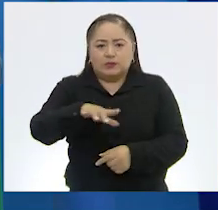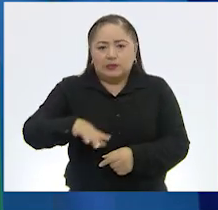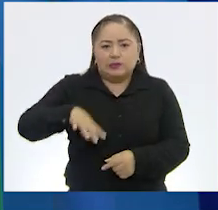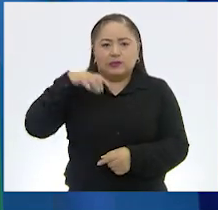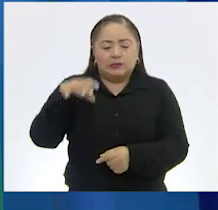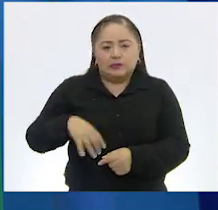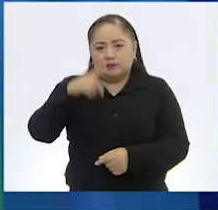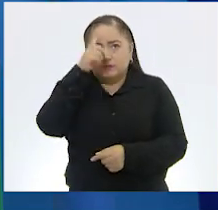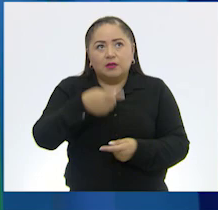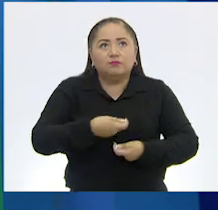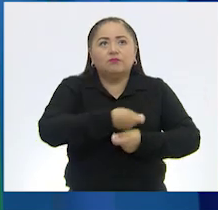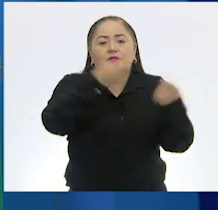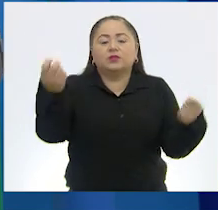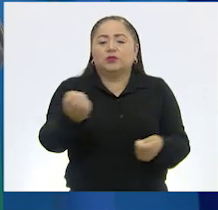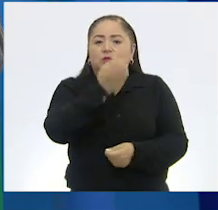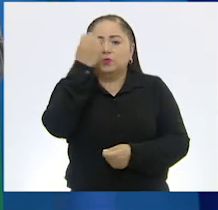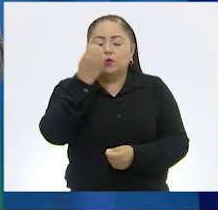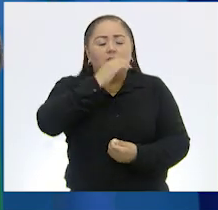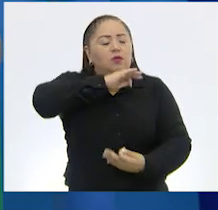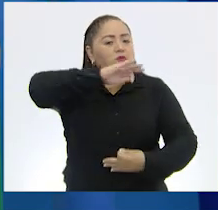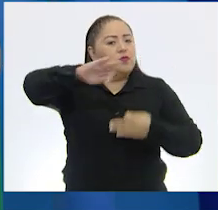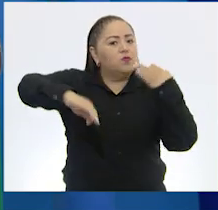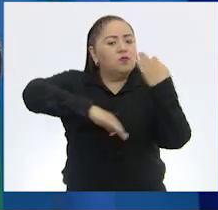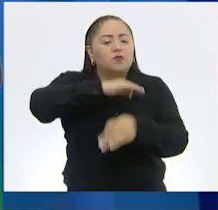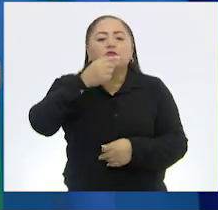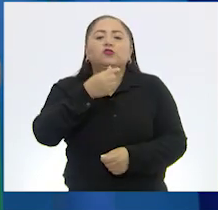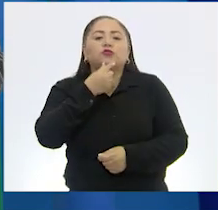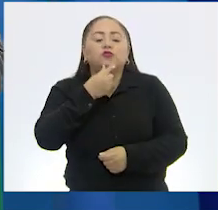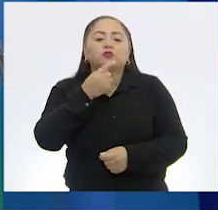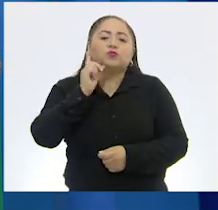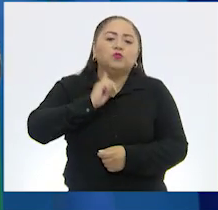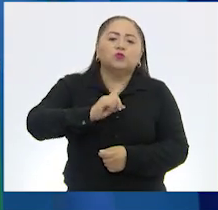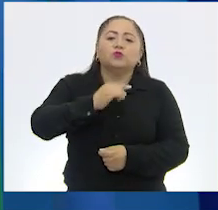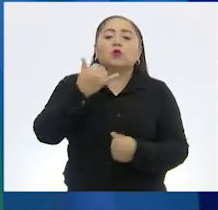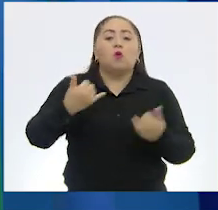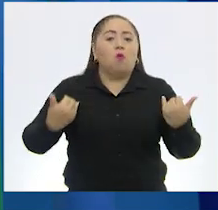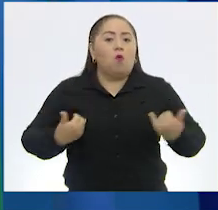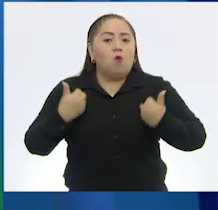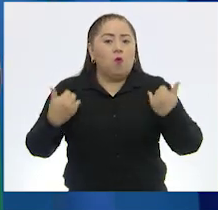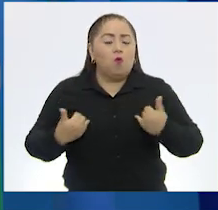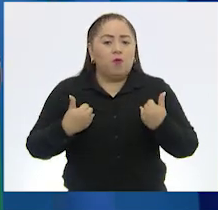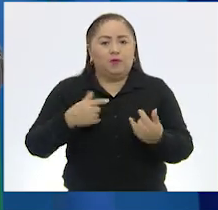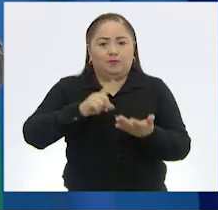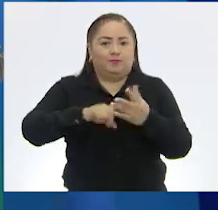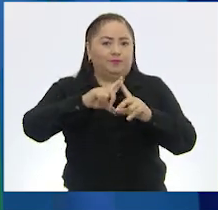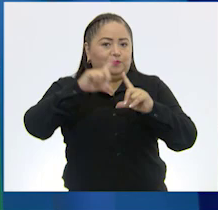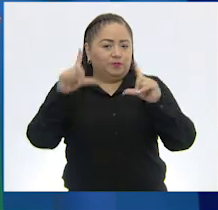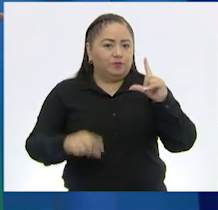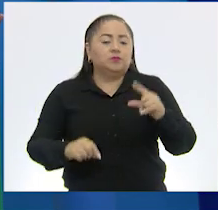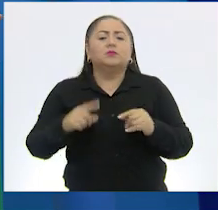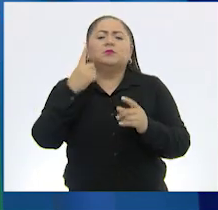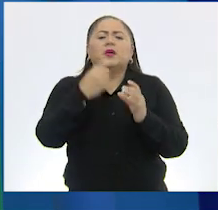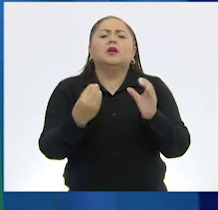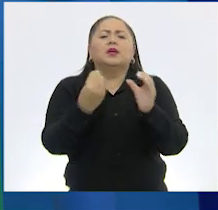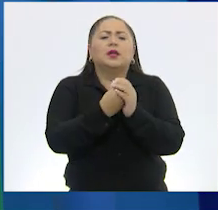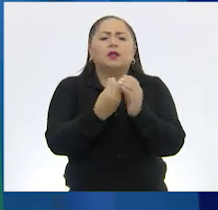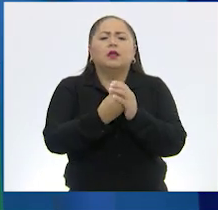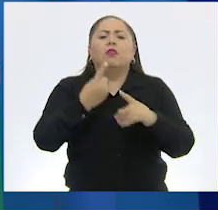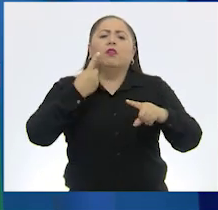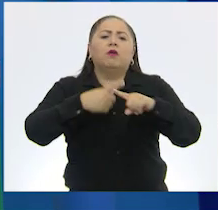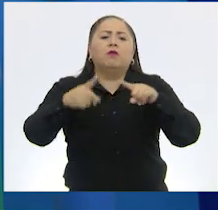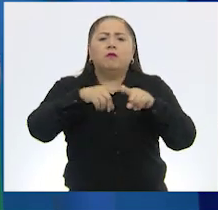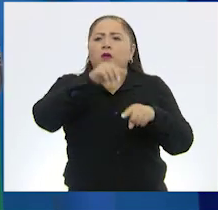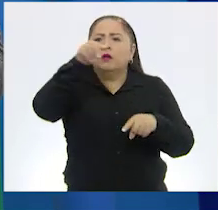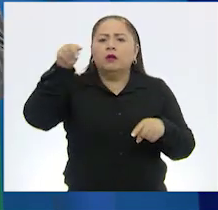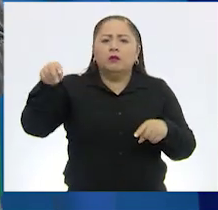hacer llegar la educación pública a todos los niños y niñas y adolescentes de la República, dando clases en distintos servicios